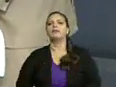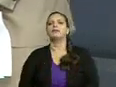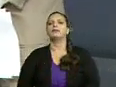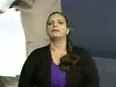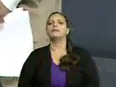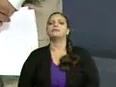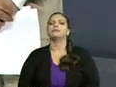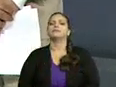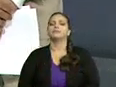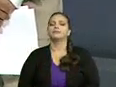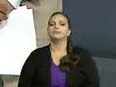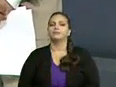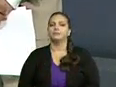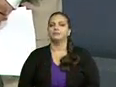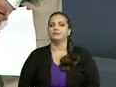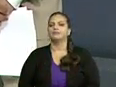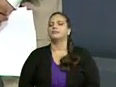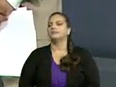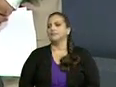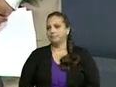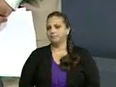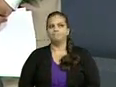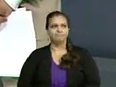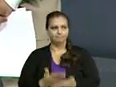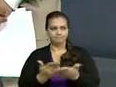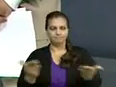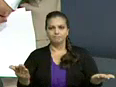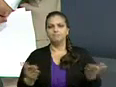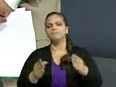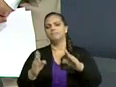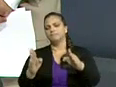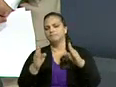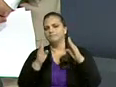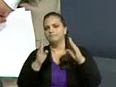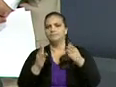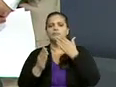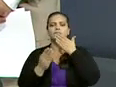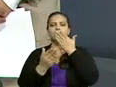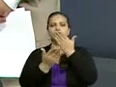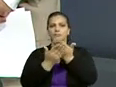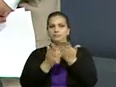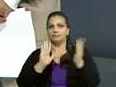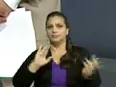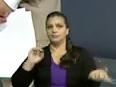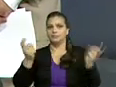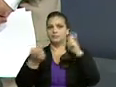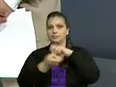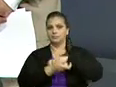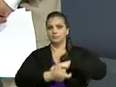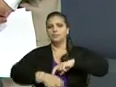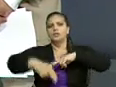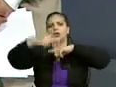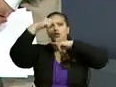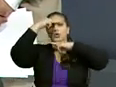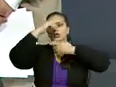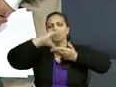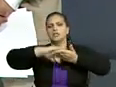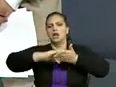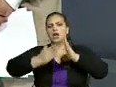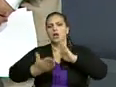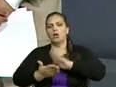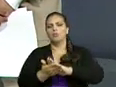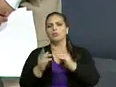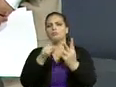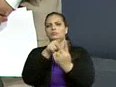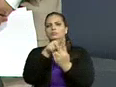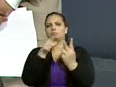emisión, mi querida Luisa. Así es, mi querido Sol, y amables televidentes, agradecerles su gentil sintonía, pero invitarlos a que sigan en la señal de RTS, pues lo que